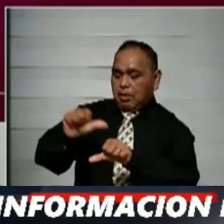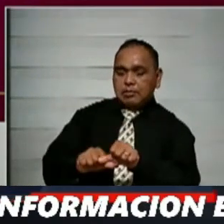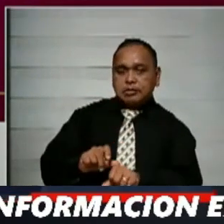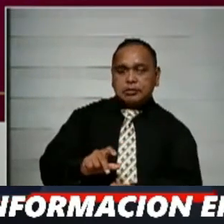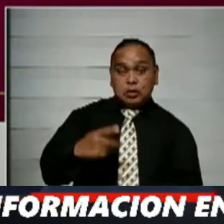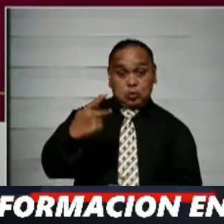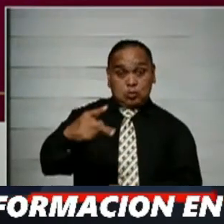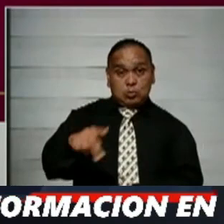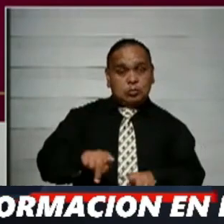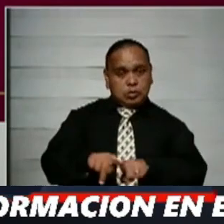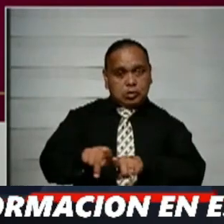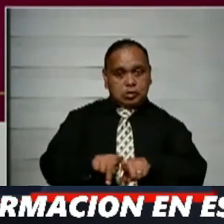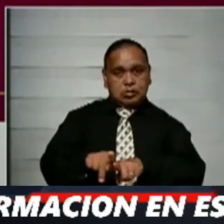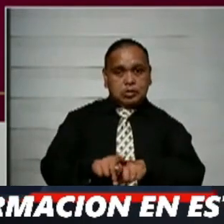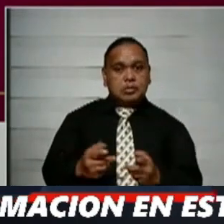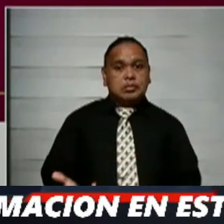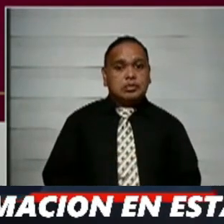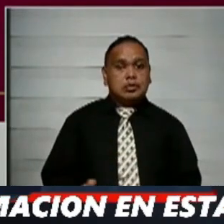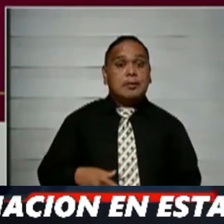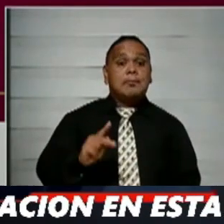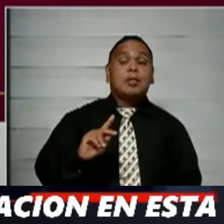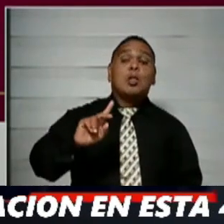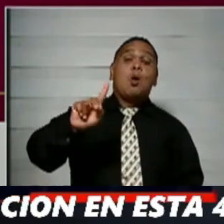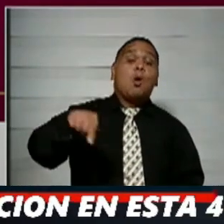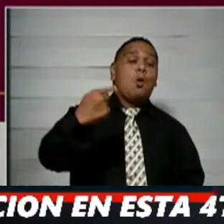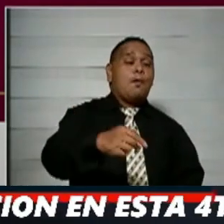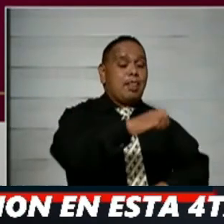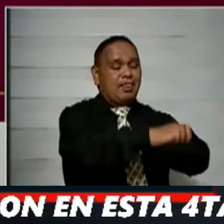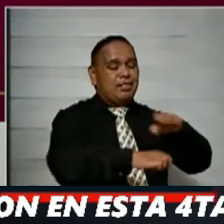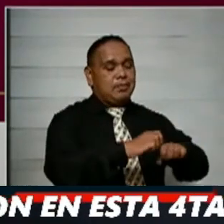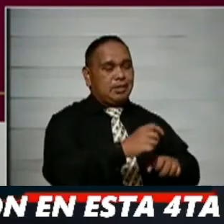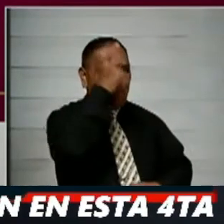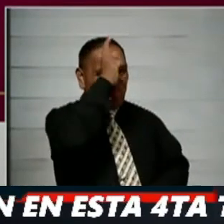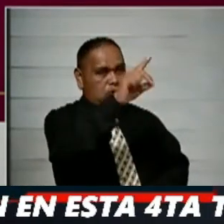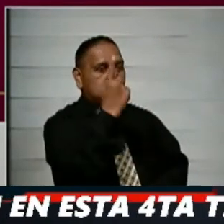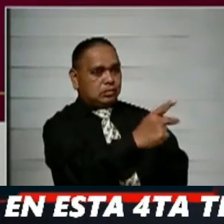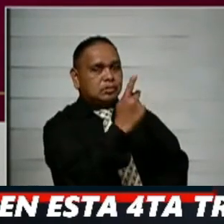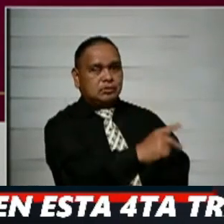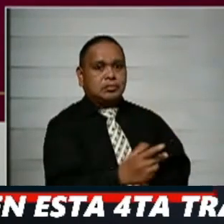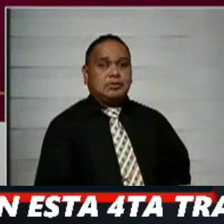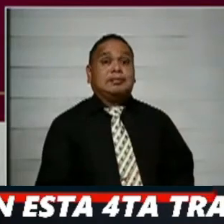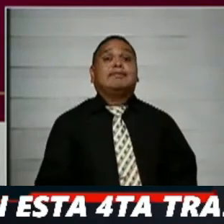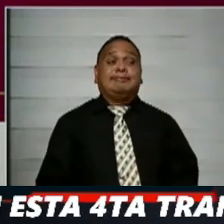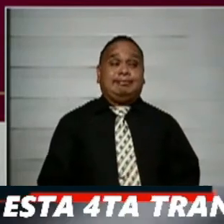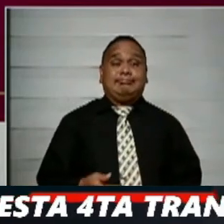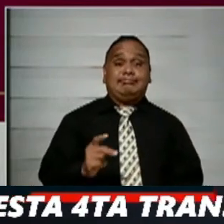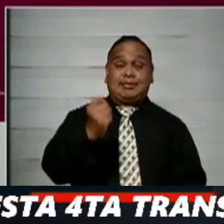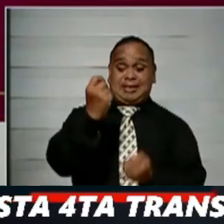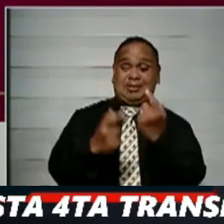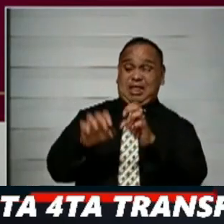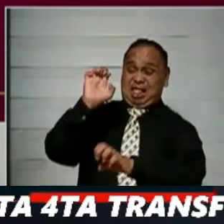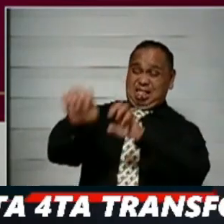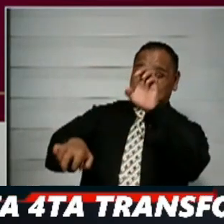Pero gastan consumiéndole a la otra empresa que es la suya. Entonces es así como engañan